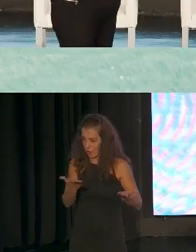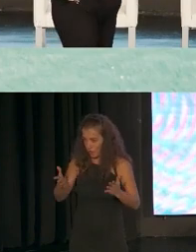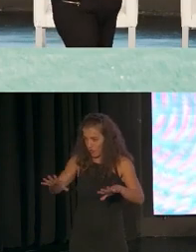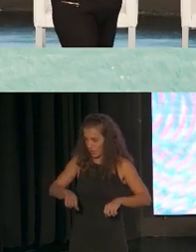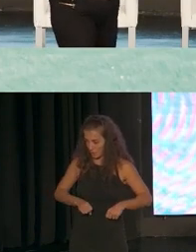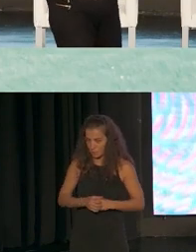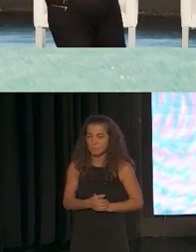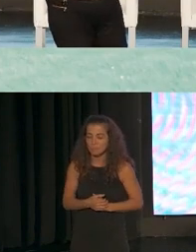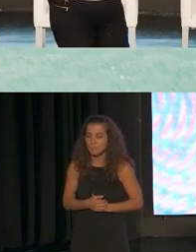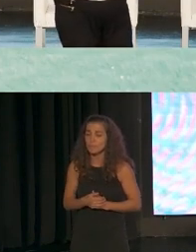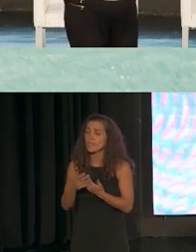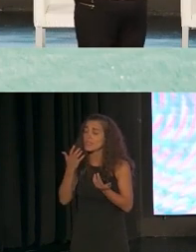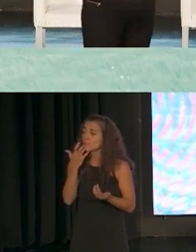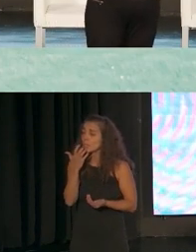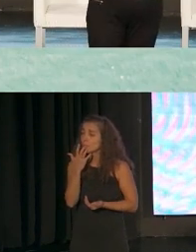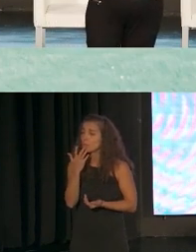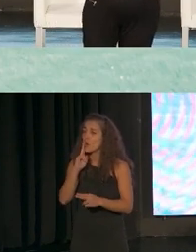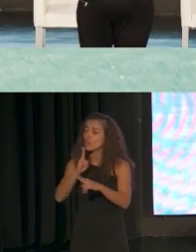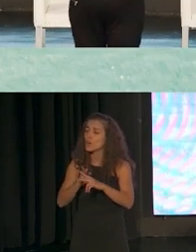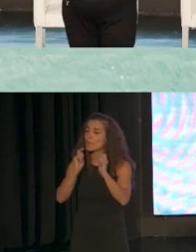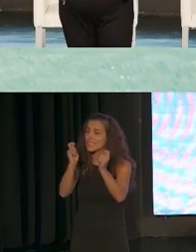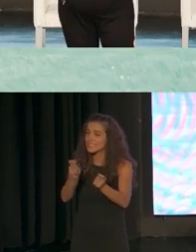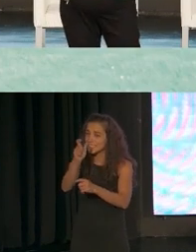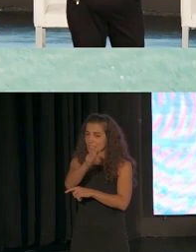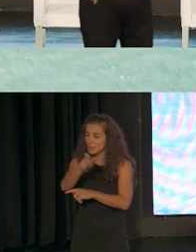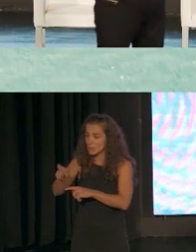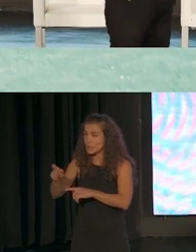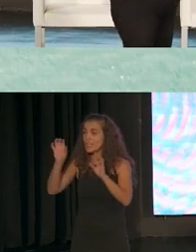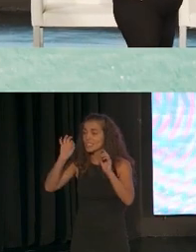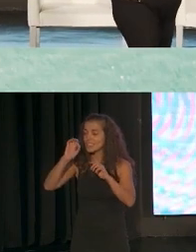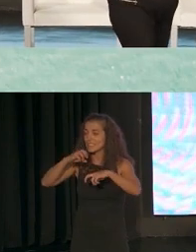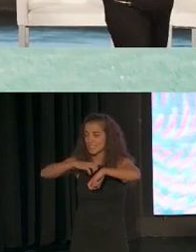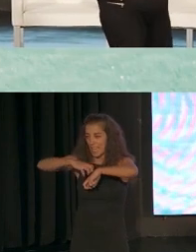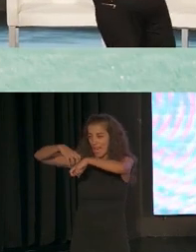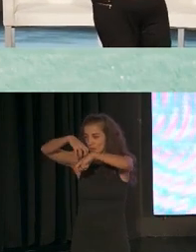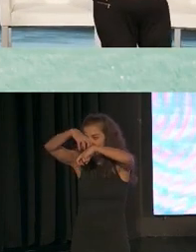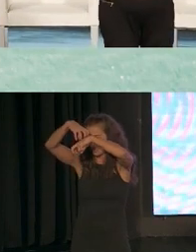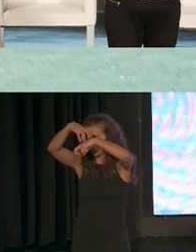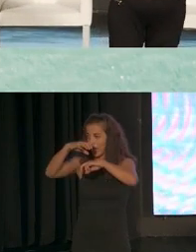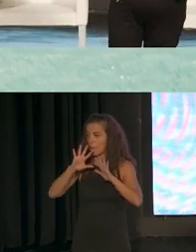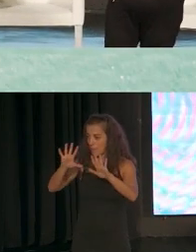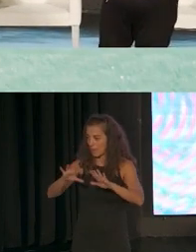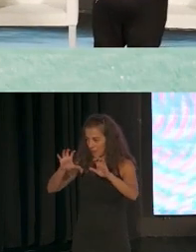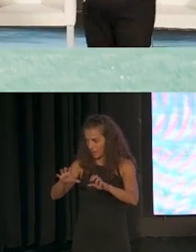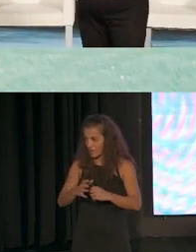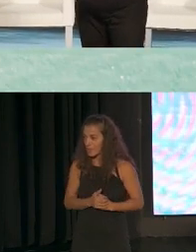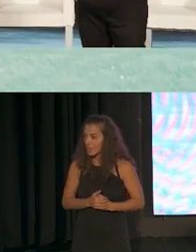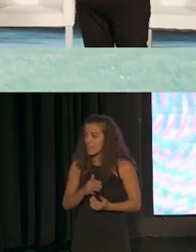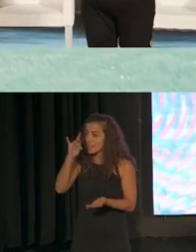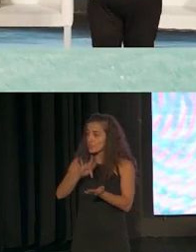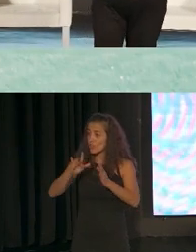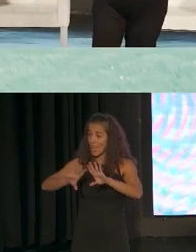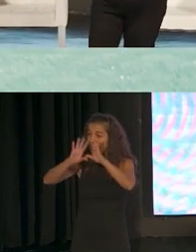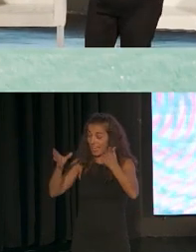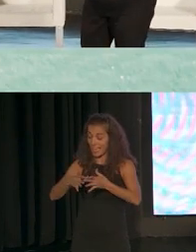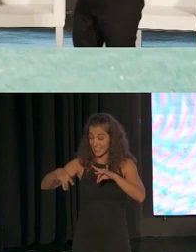por ejemplo lo que podríamos Llamar aprender De los astronautas e cuando llegó a la tierra El